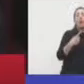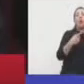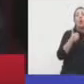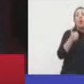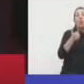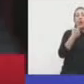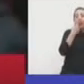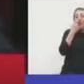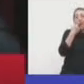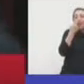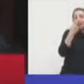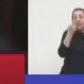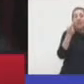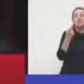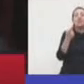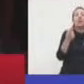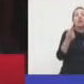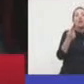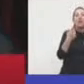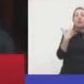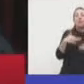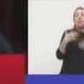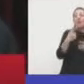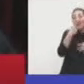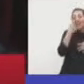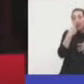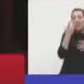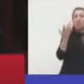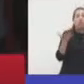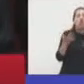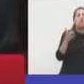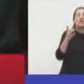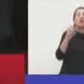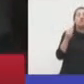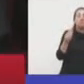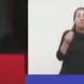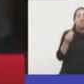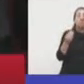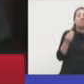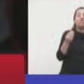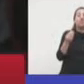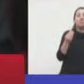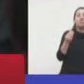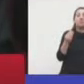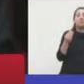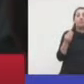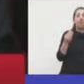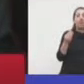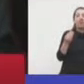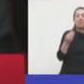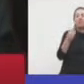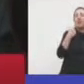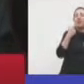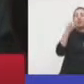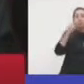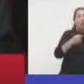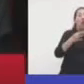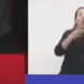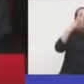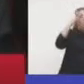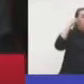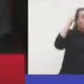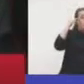rebelado contra la yihad, contra la obligación de tener el pelo cubierto y la cara cubierta, se están matando literalmente, cortaron internet y aún